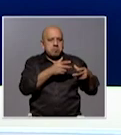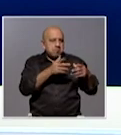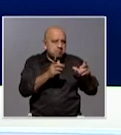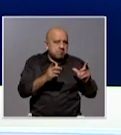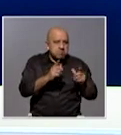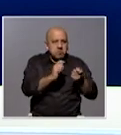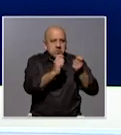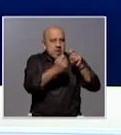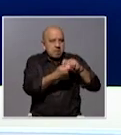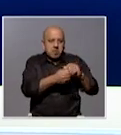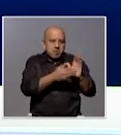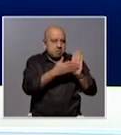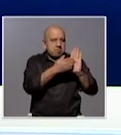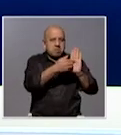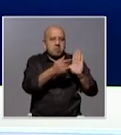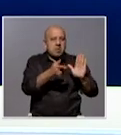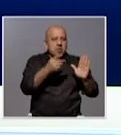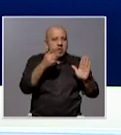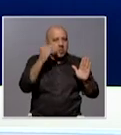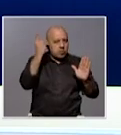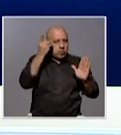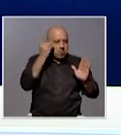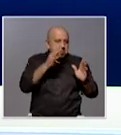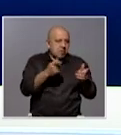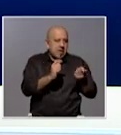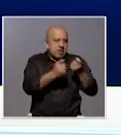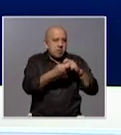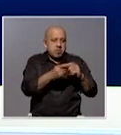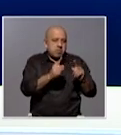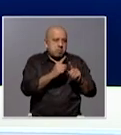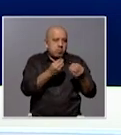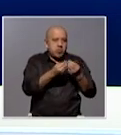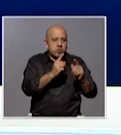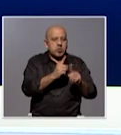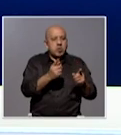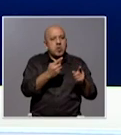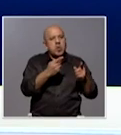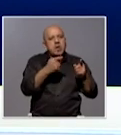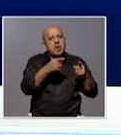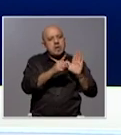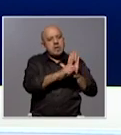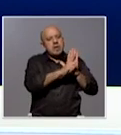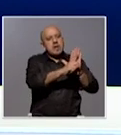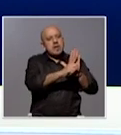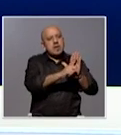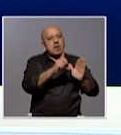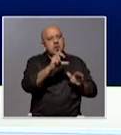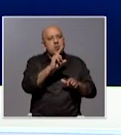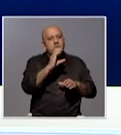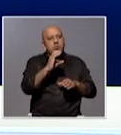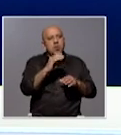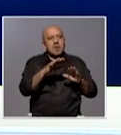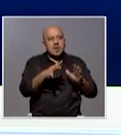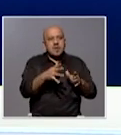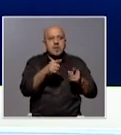en el tratamiento en la segunda cámara la cámara pendiente y recordando que se dijo que este proyecto de ley de urgente consideración en una